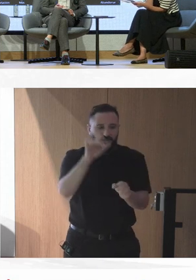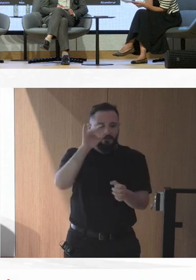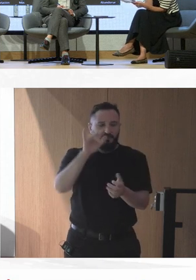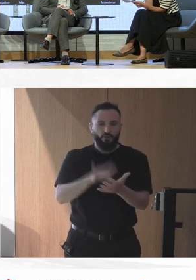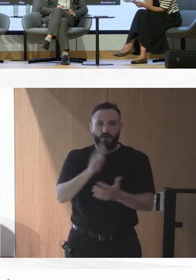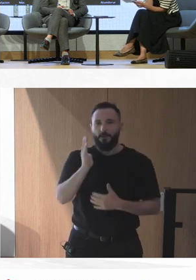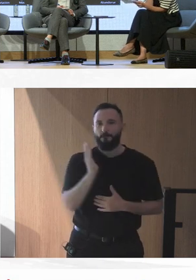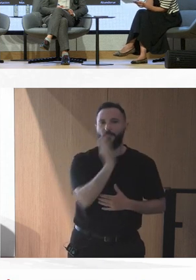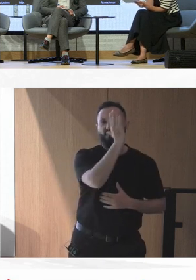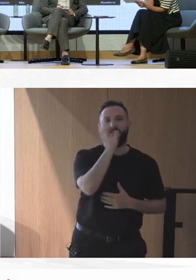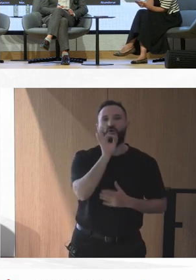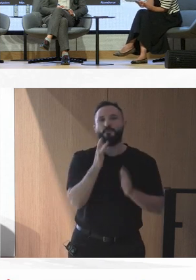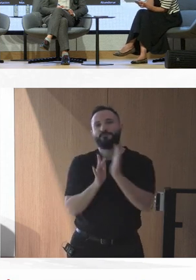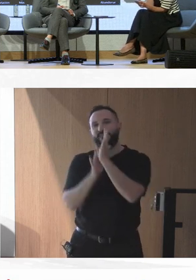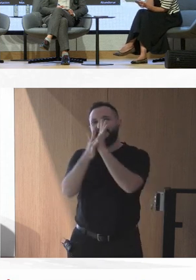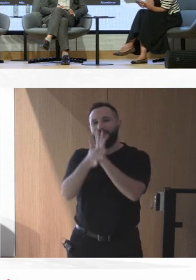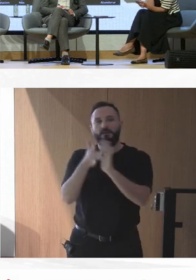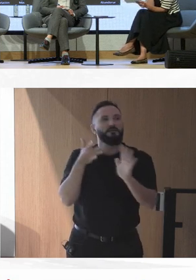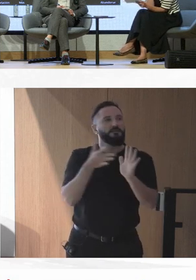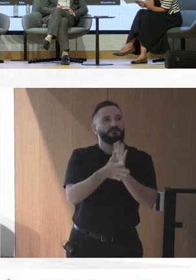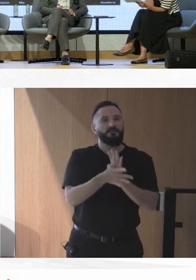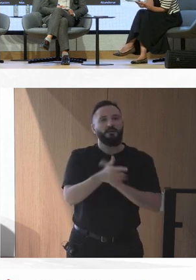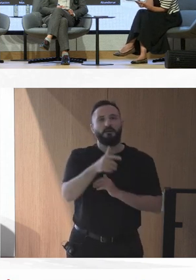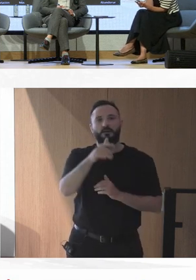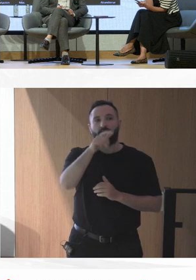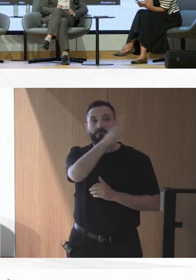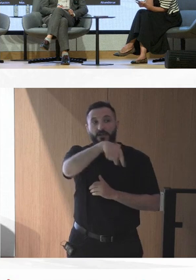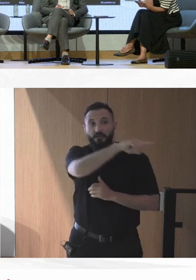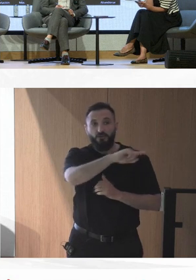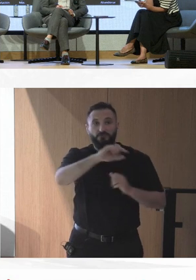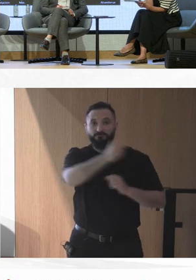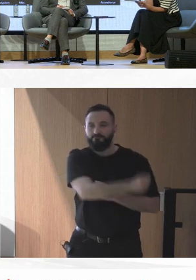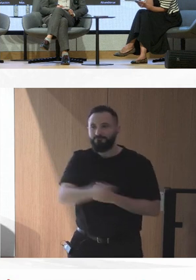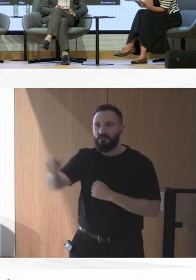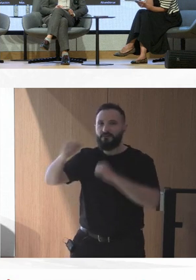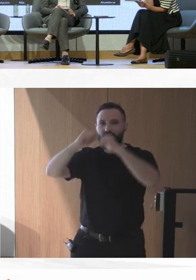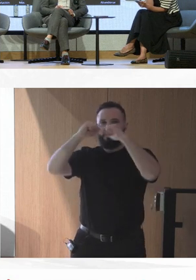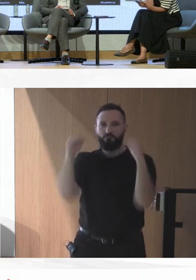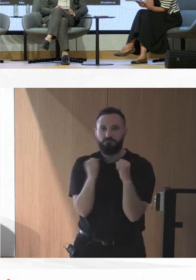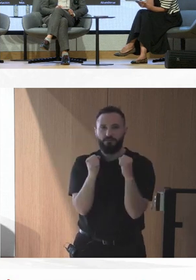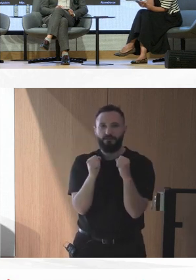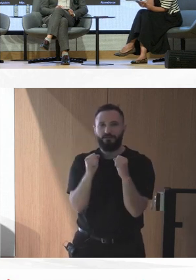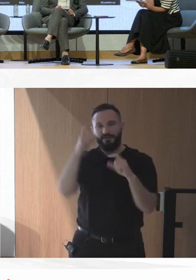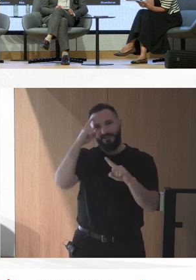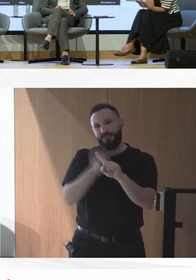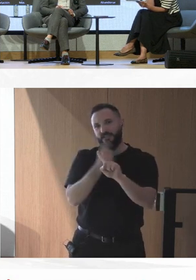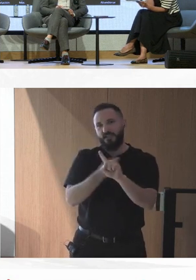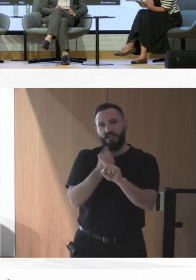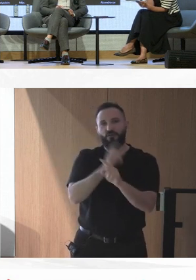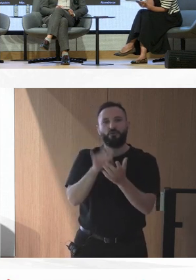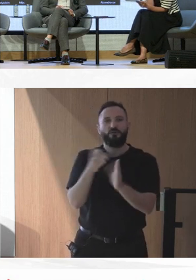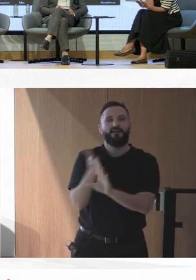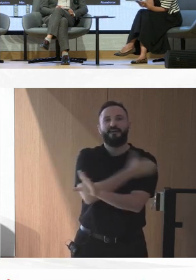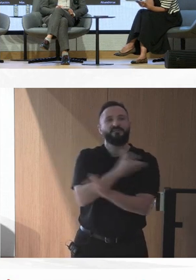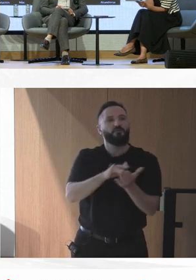o determinó que al final fuesen encerrados en una institución psiquiátrica cuando se les declara